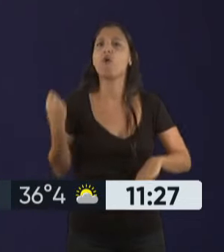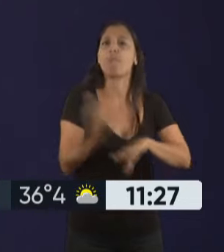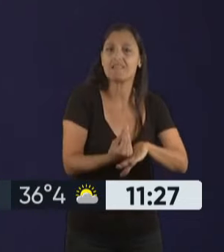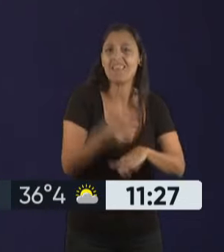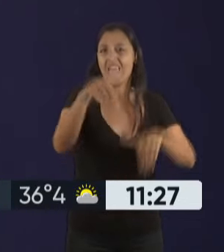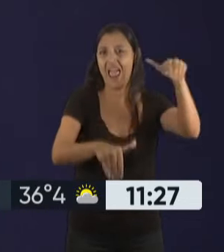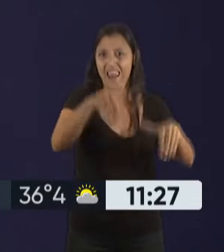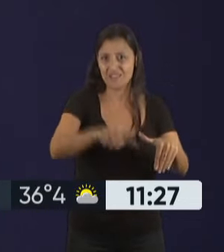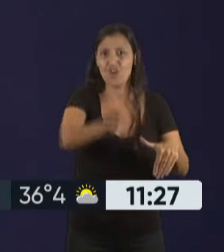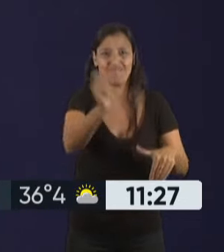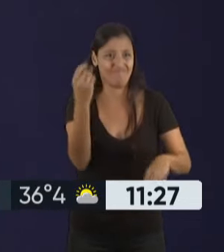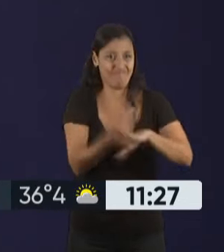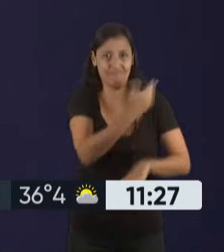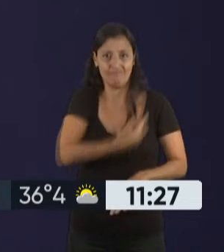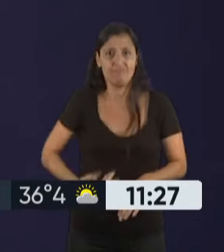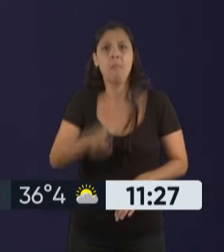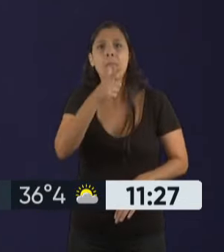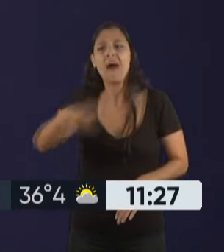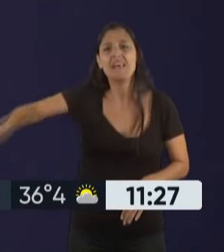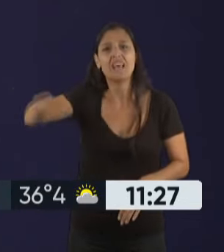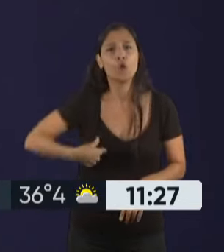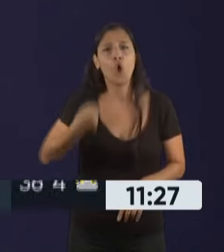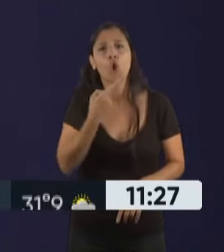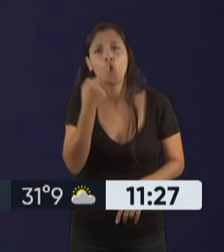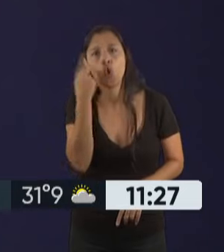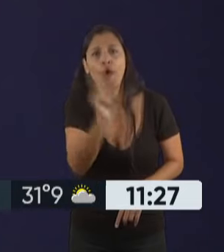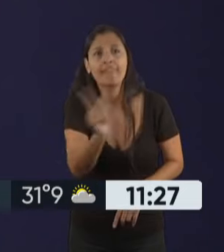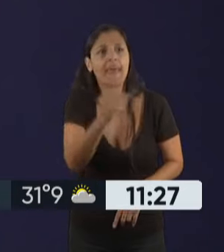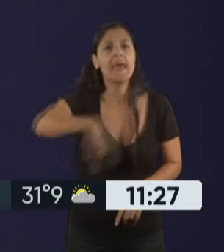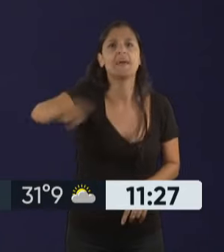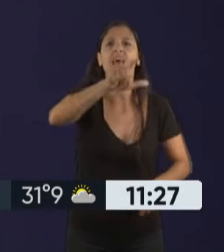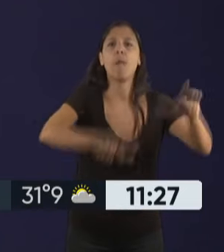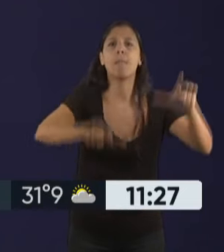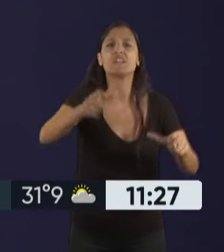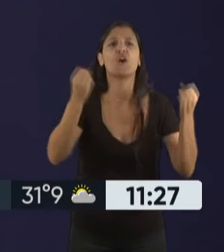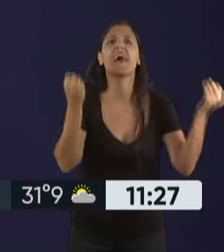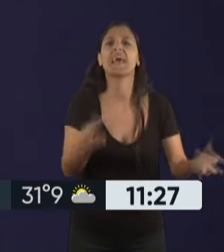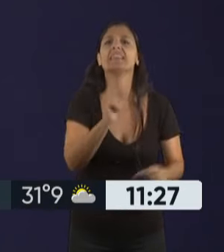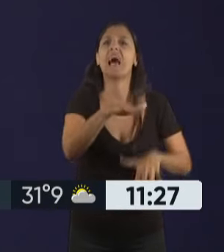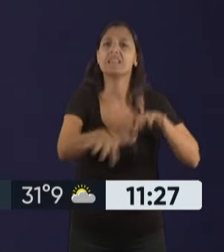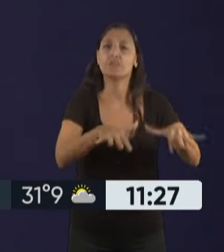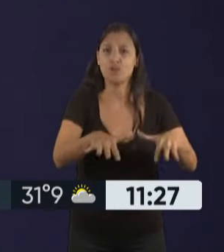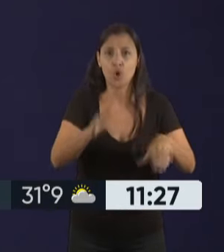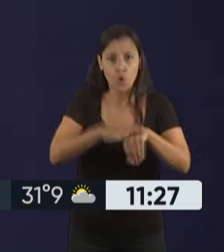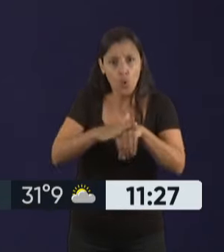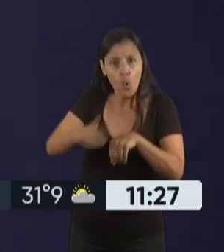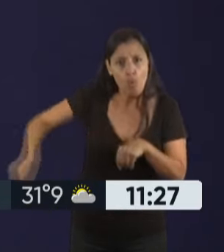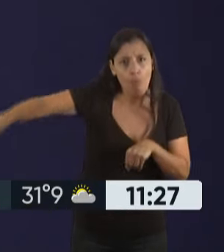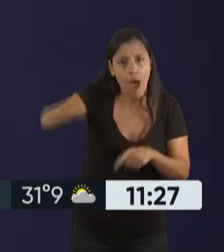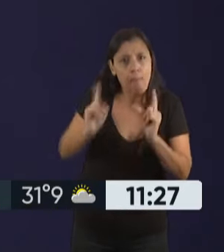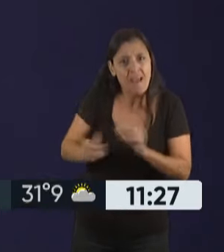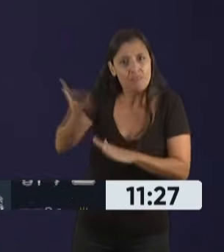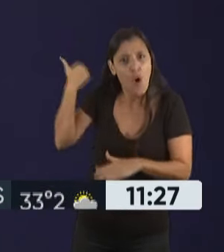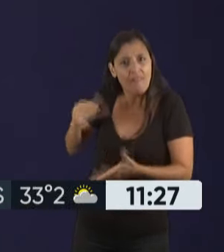les importa qué es lo que le pase a la gente porque de hecho son parte de una política que ha hecho mucho daño no a